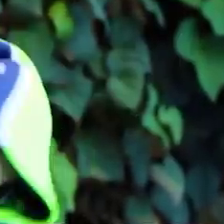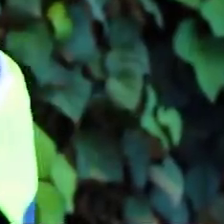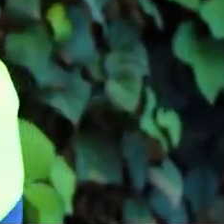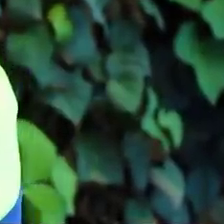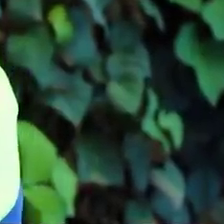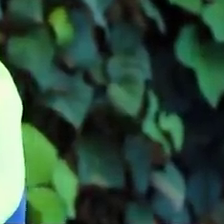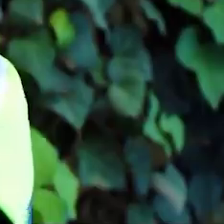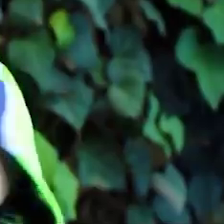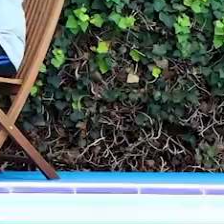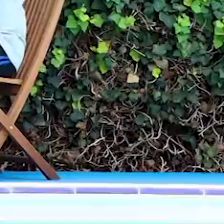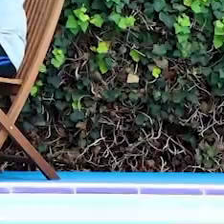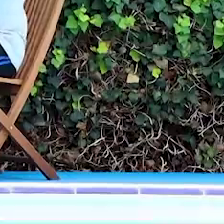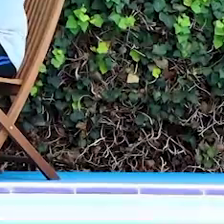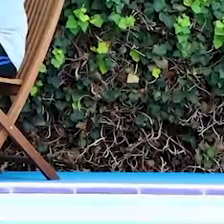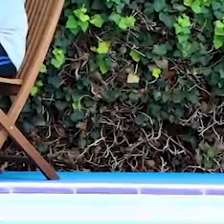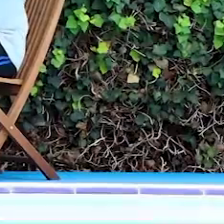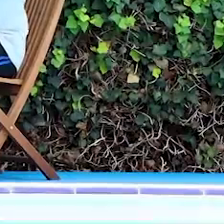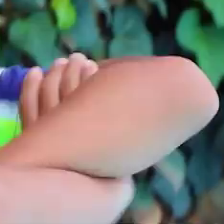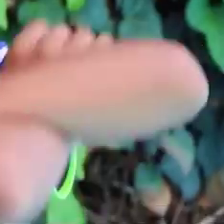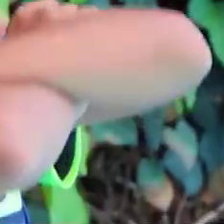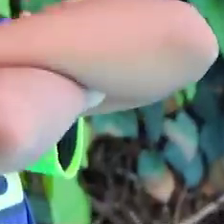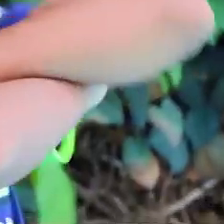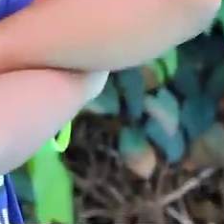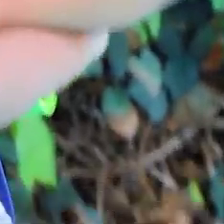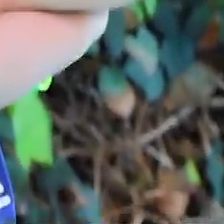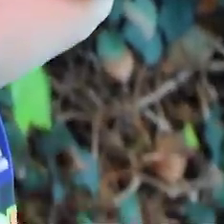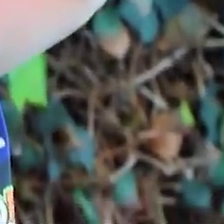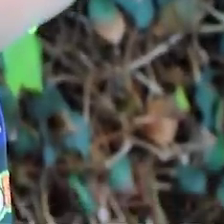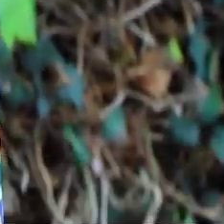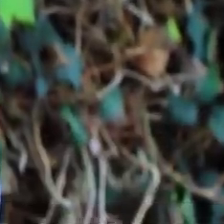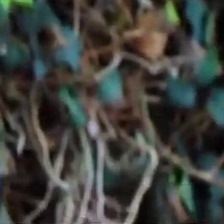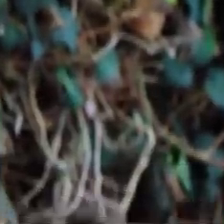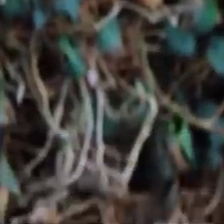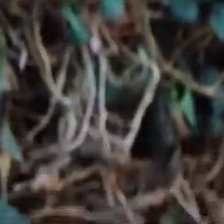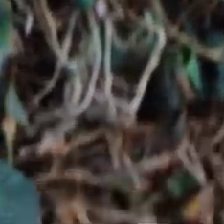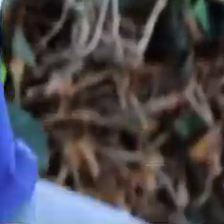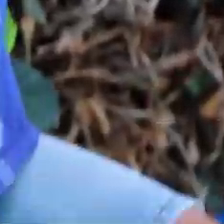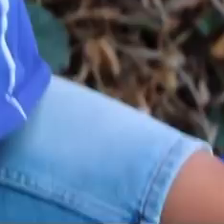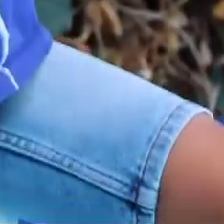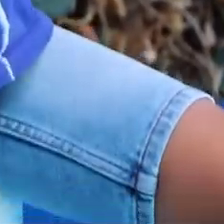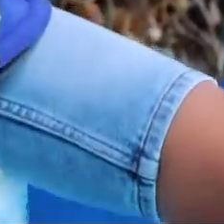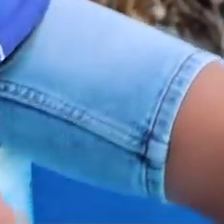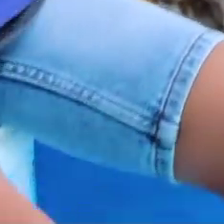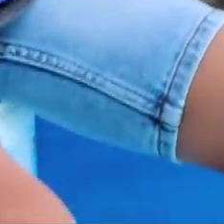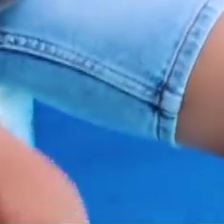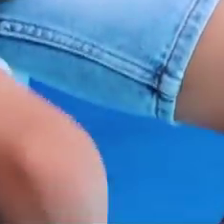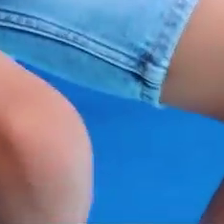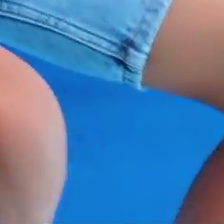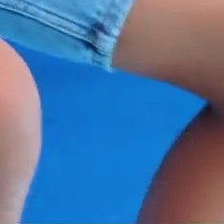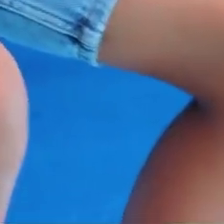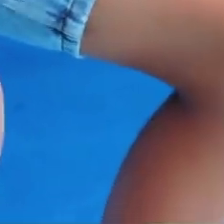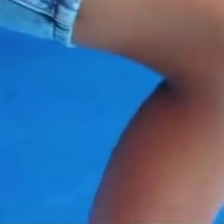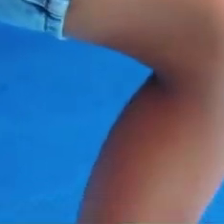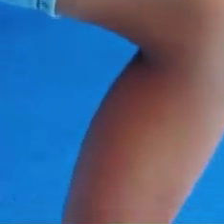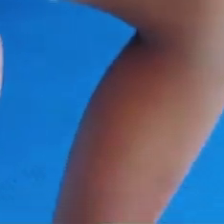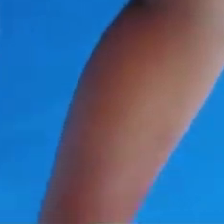acompañamos nuestro torso con la cabeza y hacemos rotación derecha,